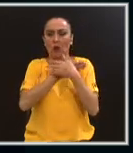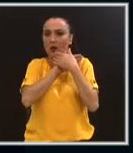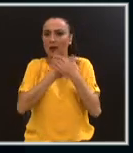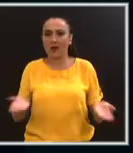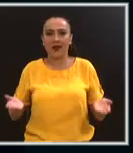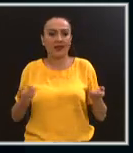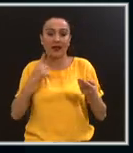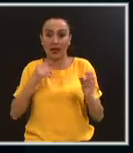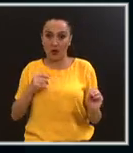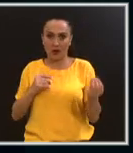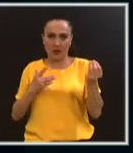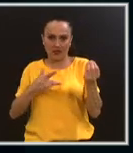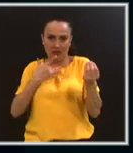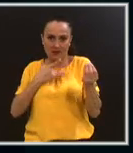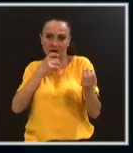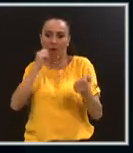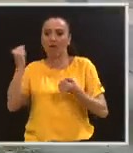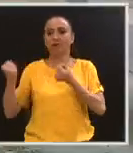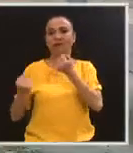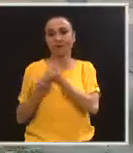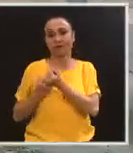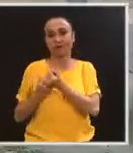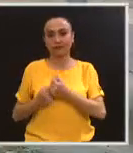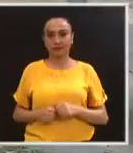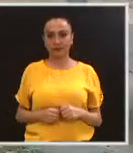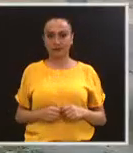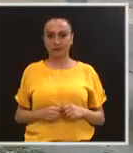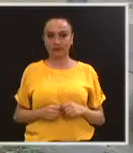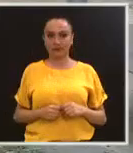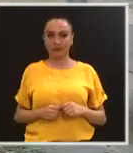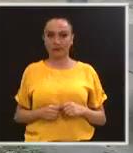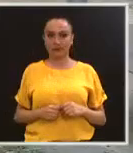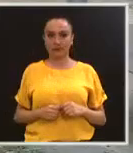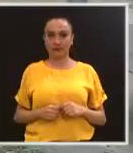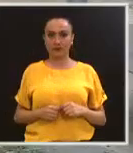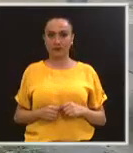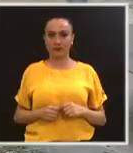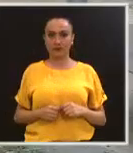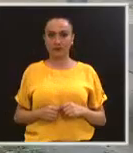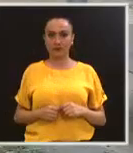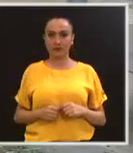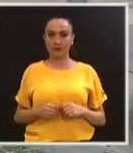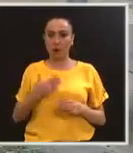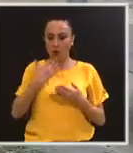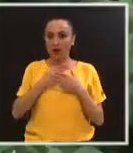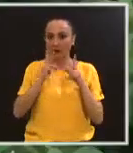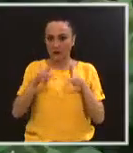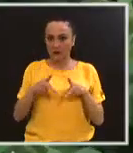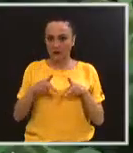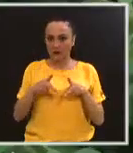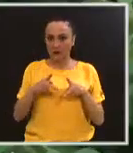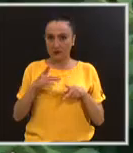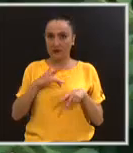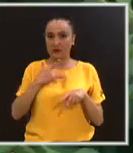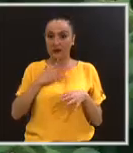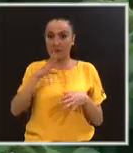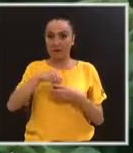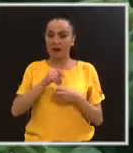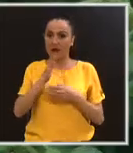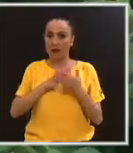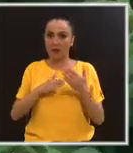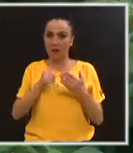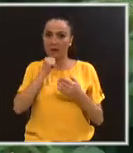adolescentes para sentirse respaldado por eh algunas personas por sentirse parte de algo